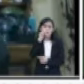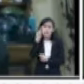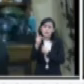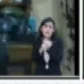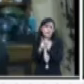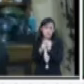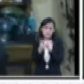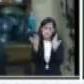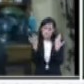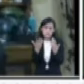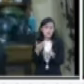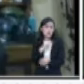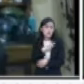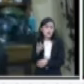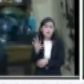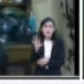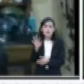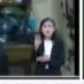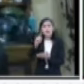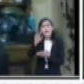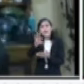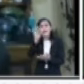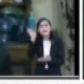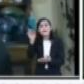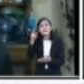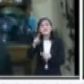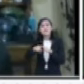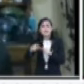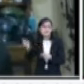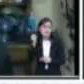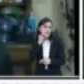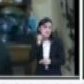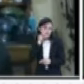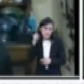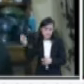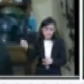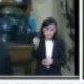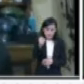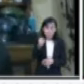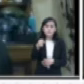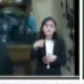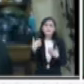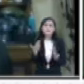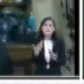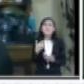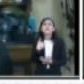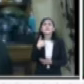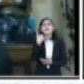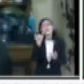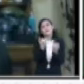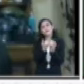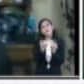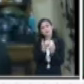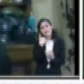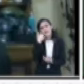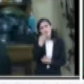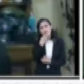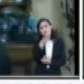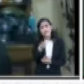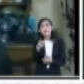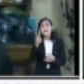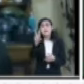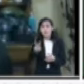y ella dirá se dirá si es válido o no su impugnación En todo caso Pues sería candidata